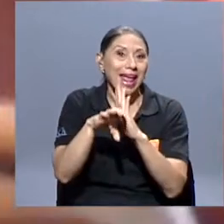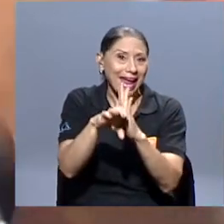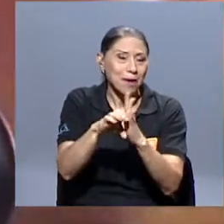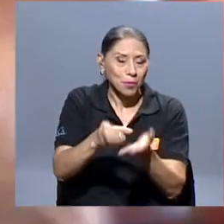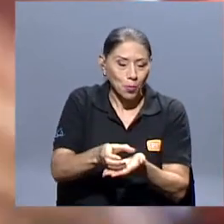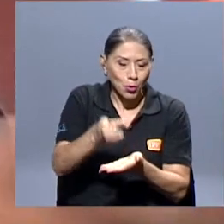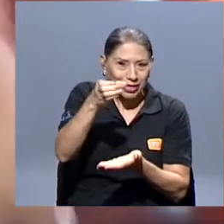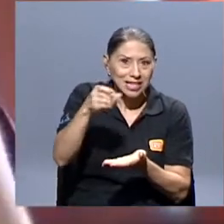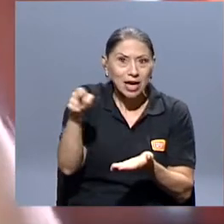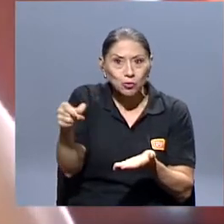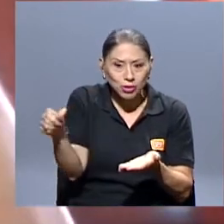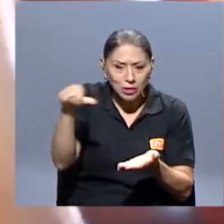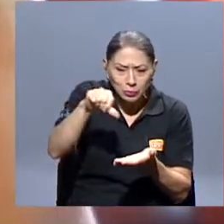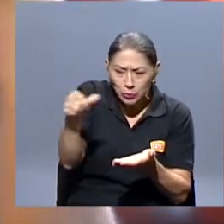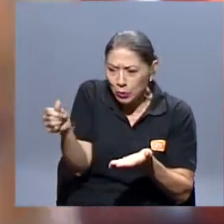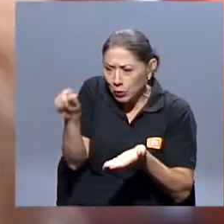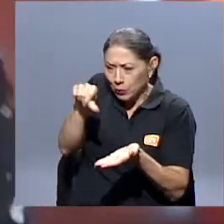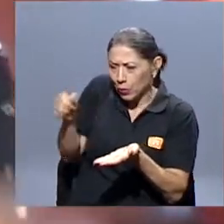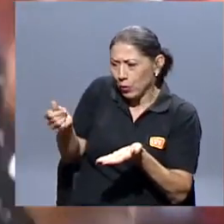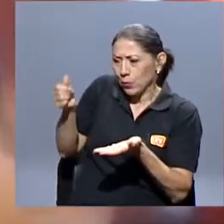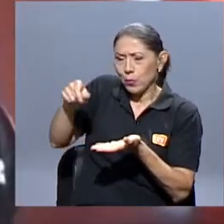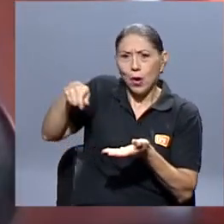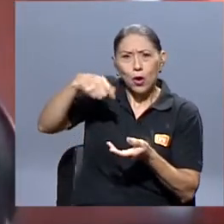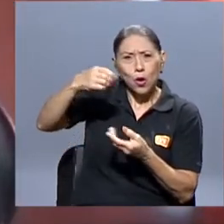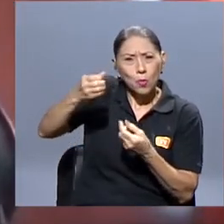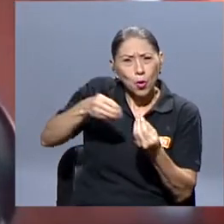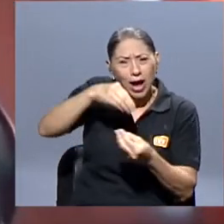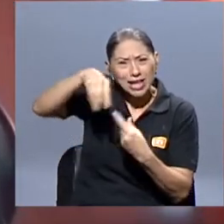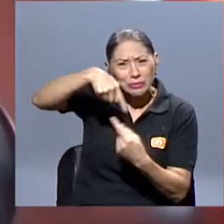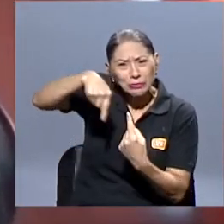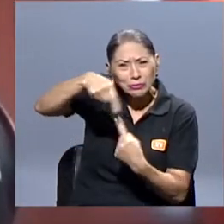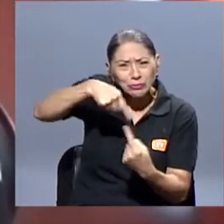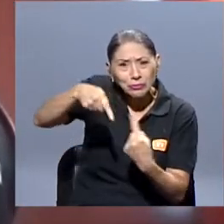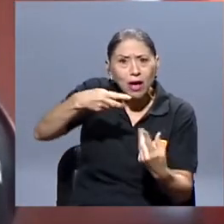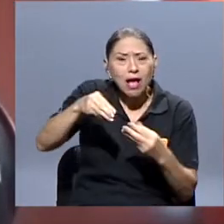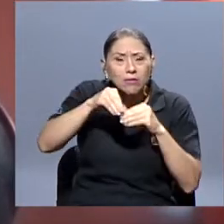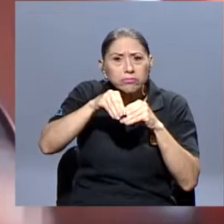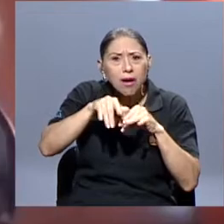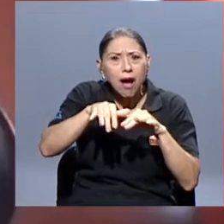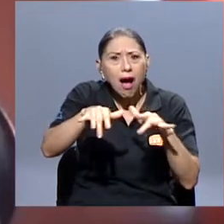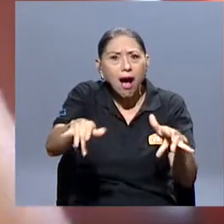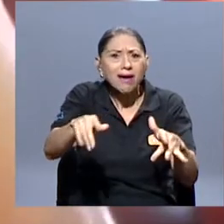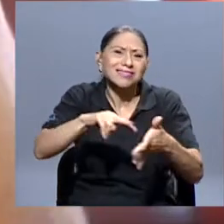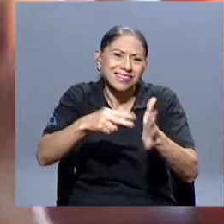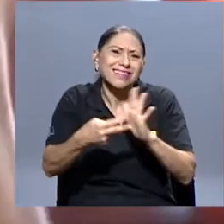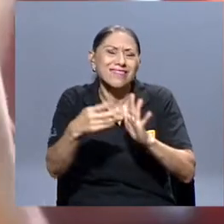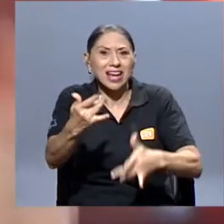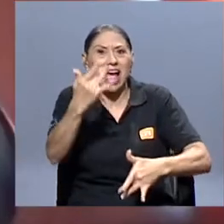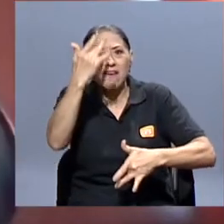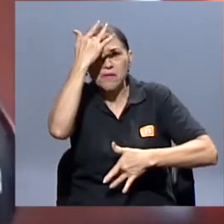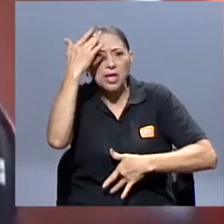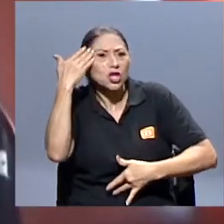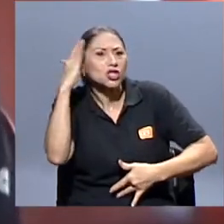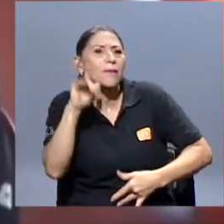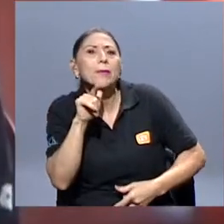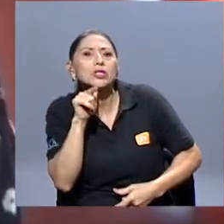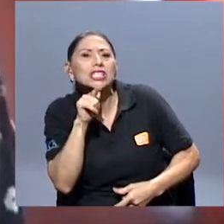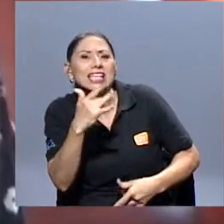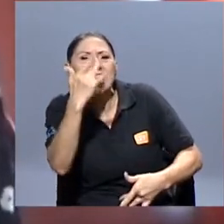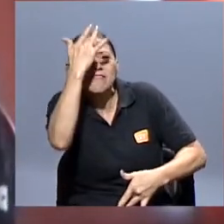Y esa dinámica definitivamente tiene un efecto en el proceso de infección. Y mientras no sepamos